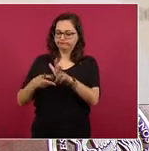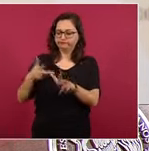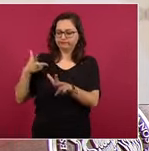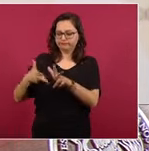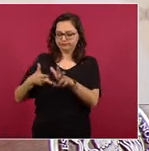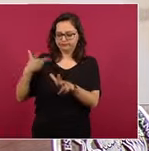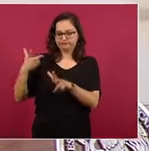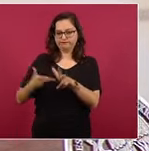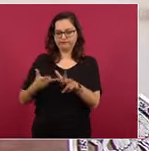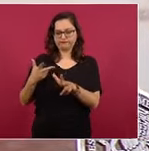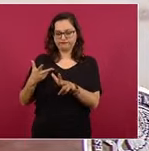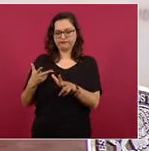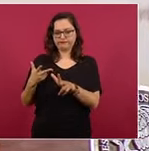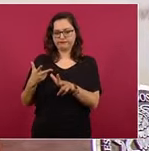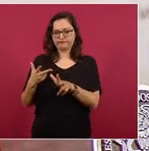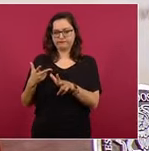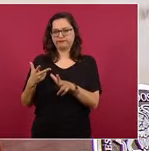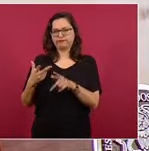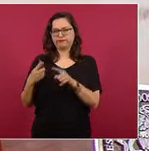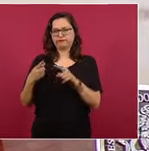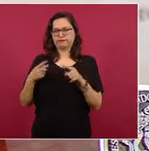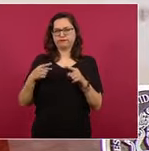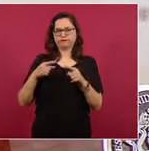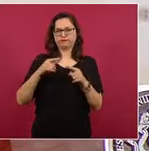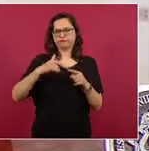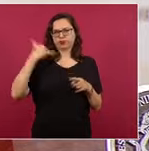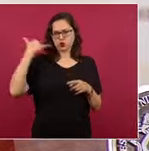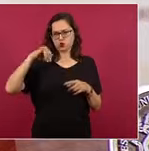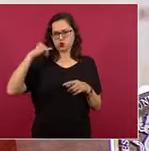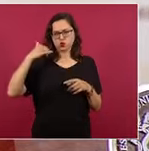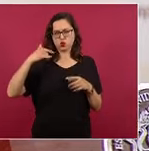de el tramo